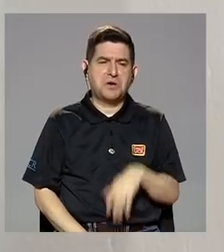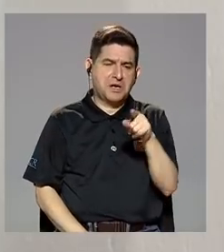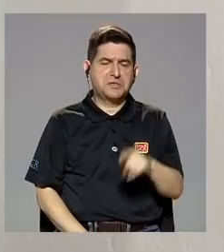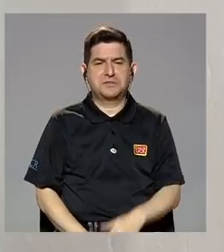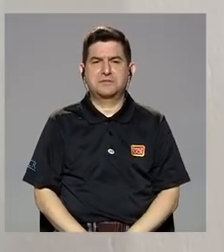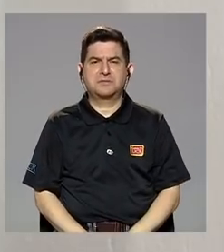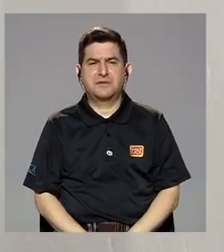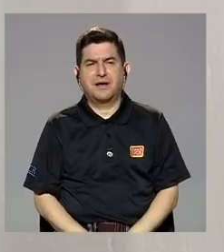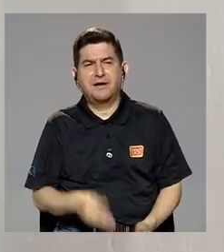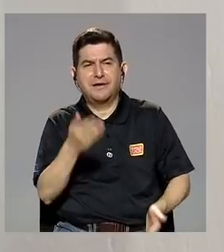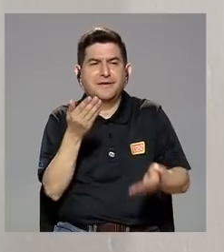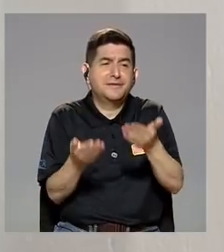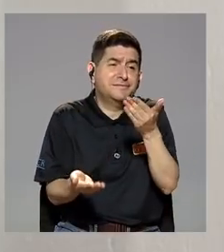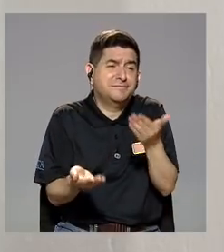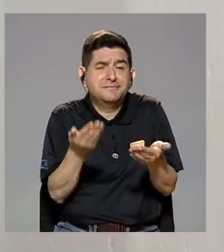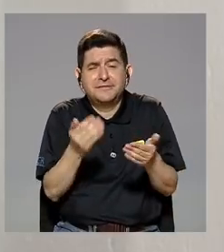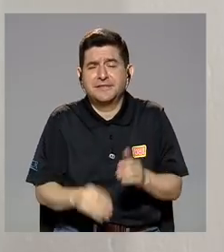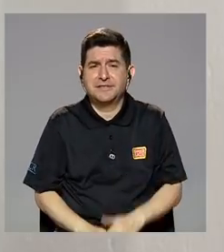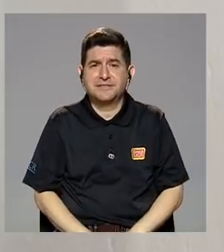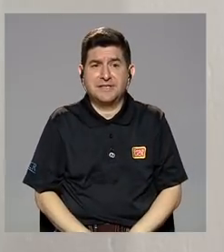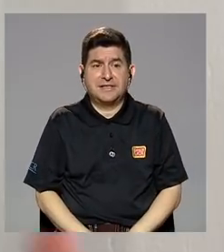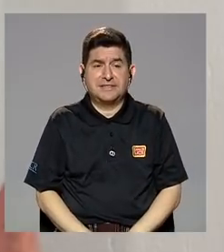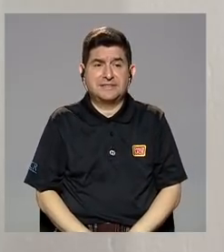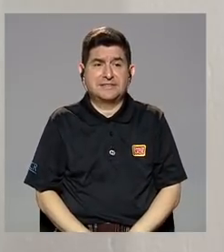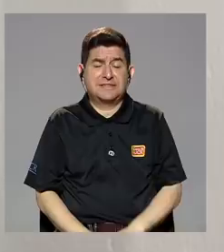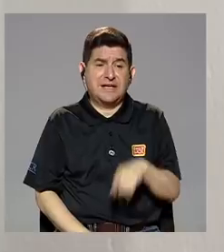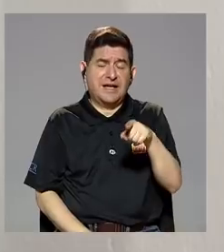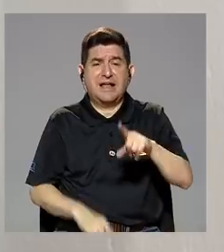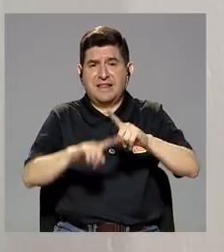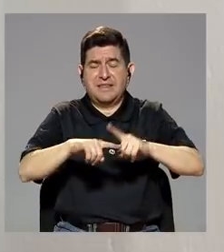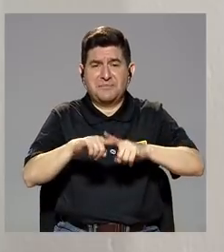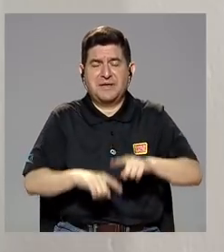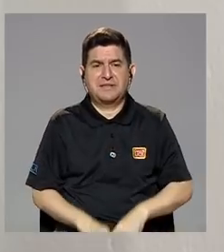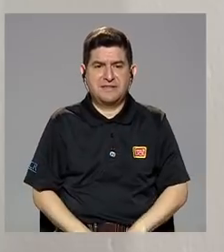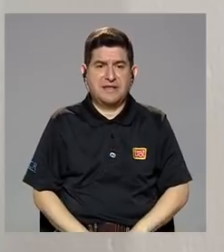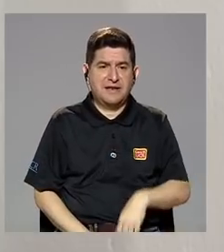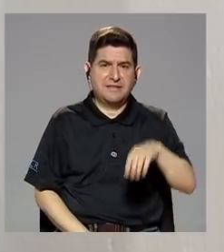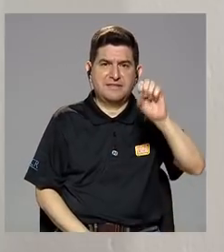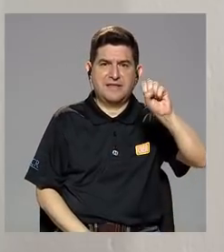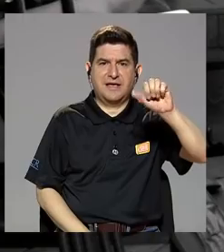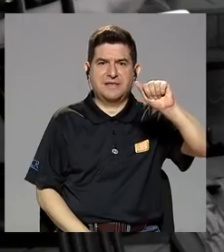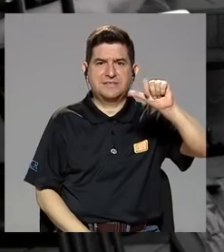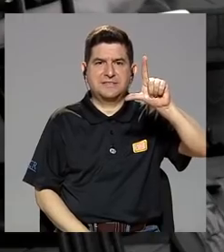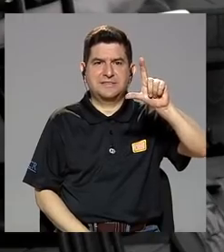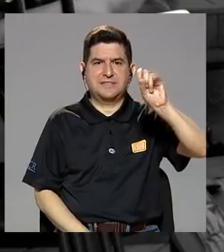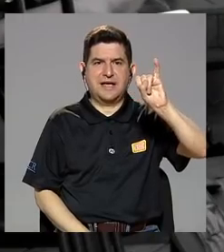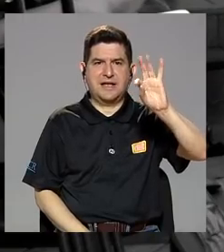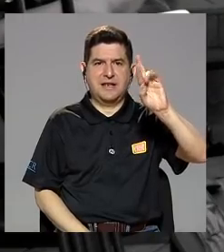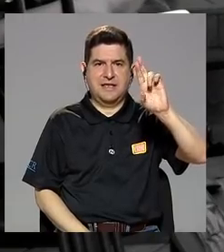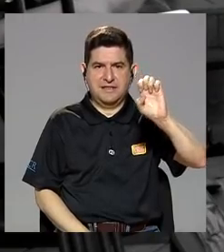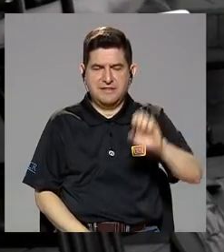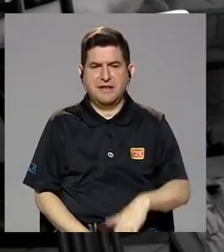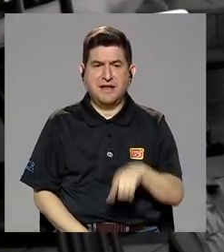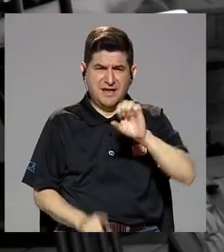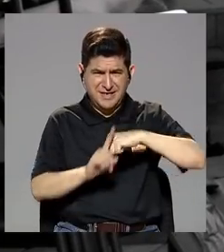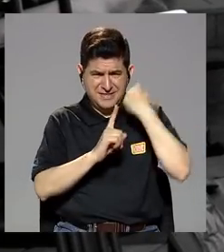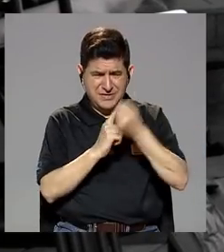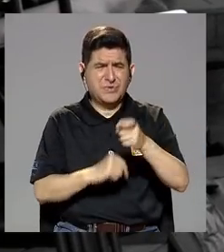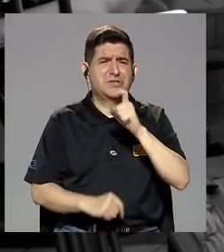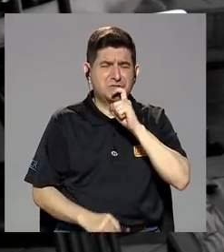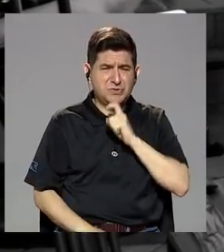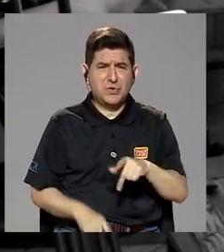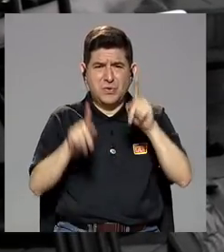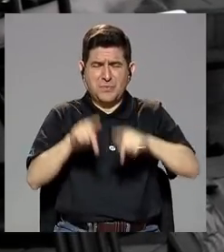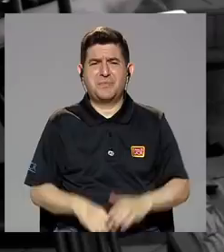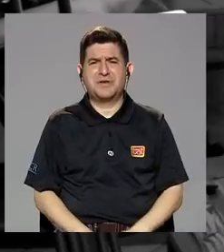un poquito ahí a costillas del salitre y de todo estuviera un ambiente un tanto violento porque eran mineros